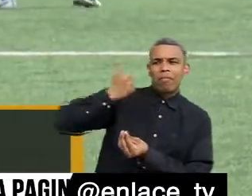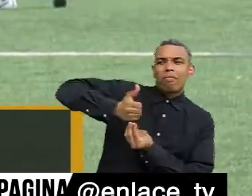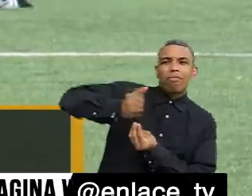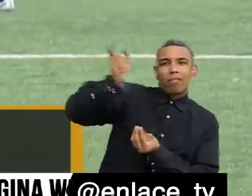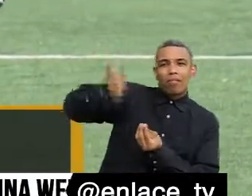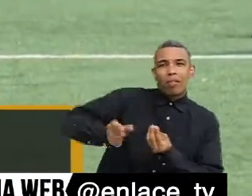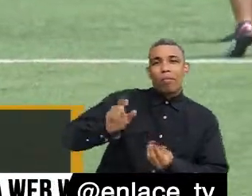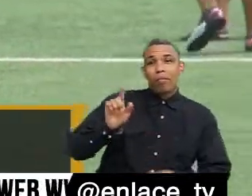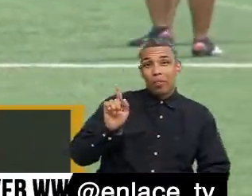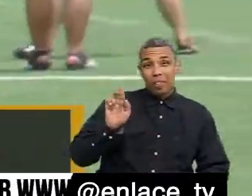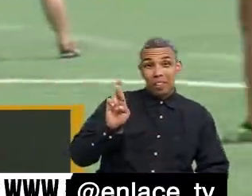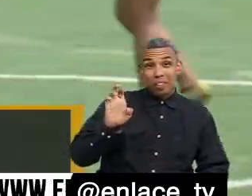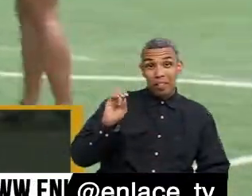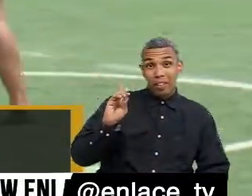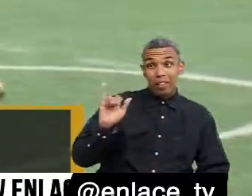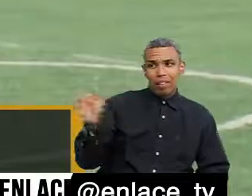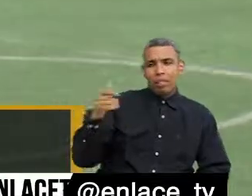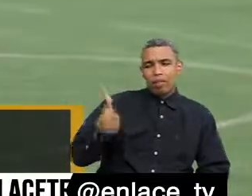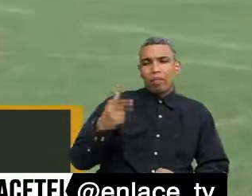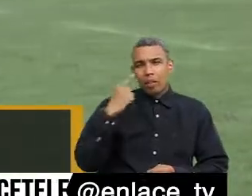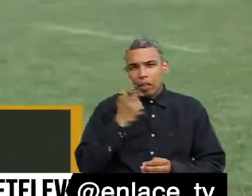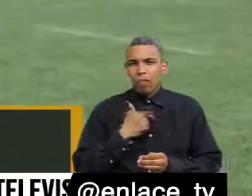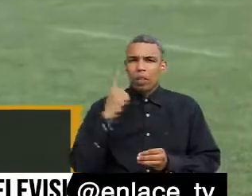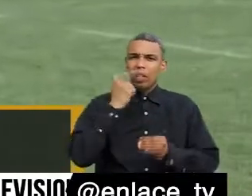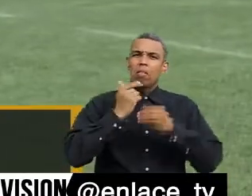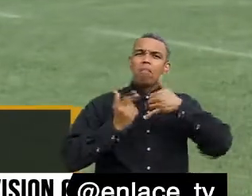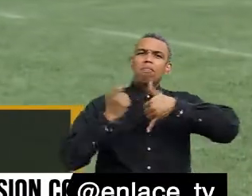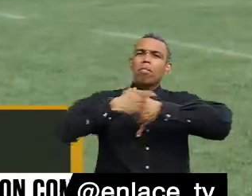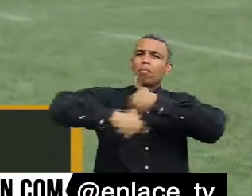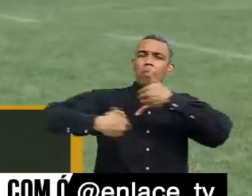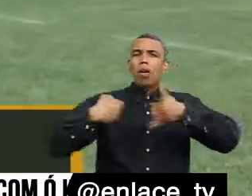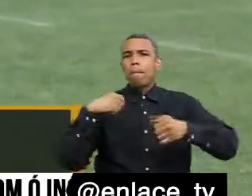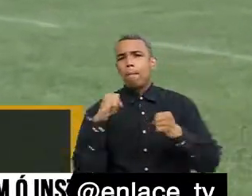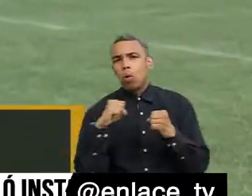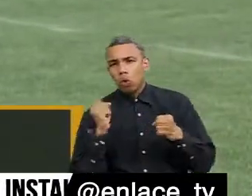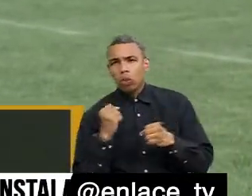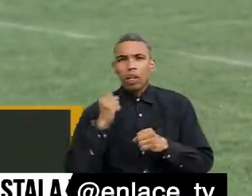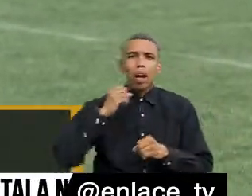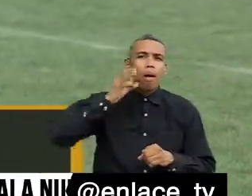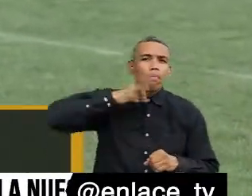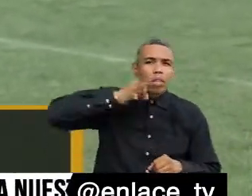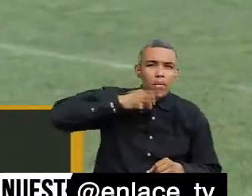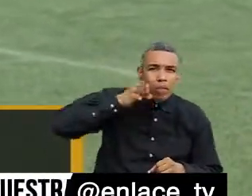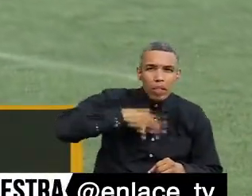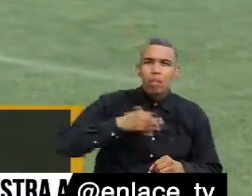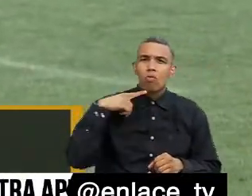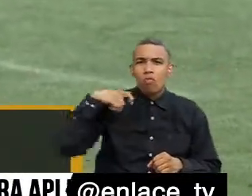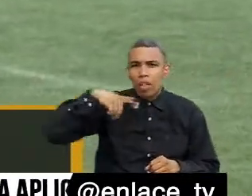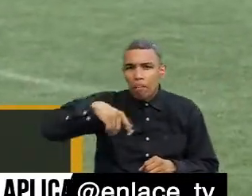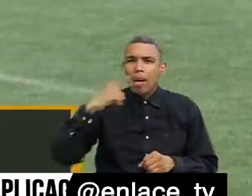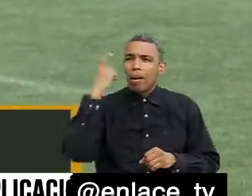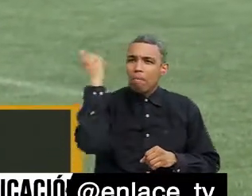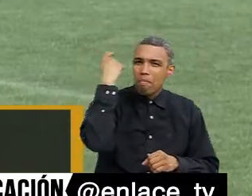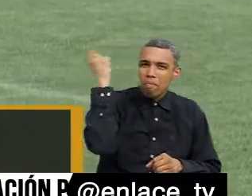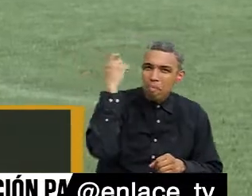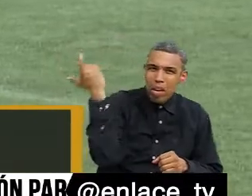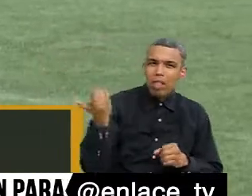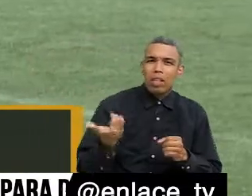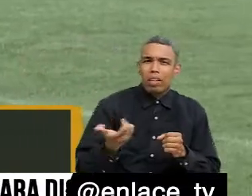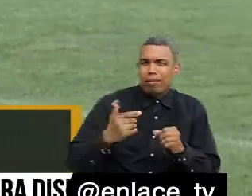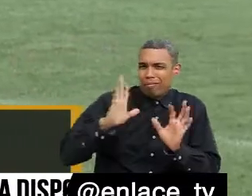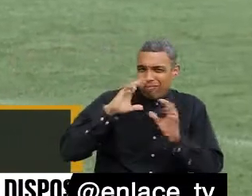mejores equipos de bogotá valledupar villavicencio santa marta bucaramanga pereira meta y barrancabermeja hicieron presencia en este torneo